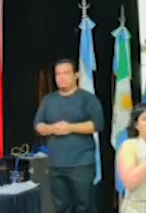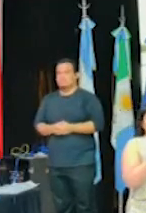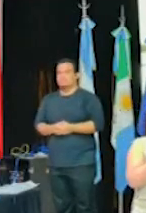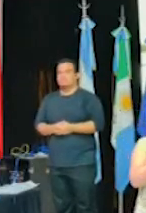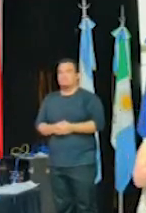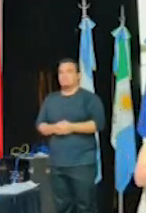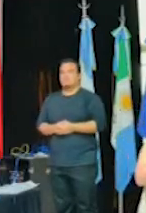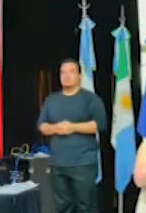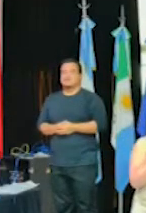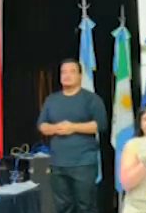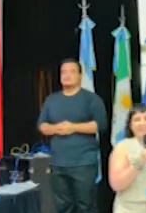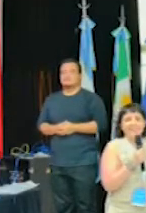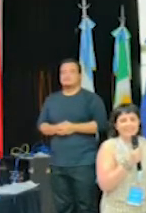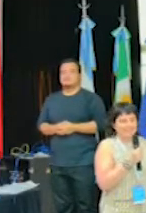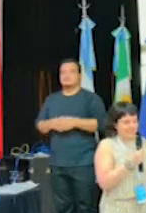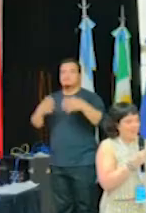¿cómo?